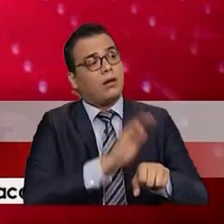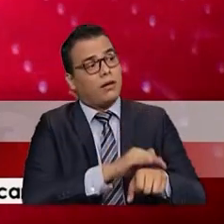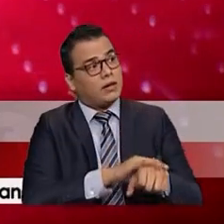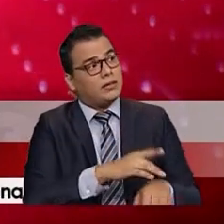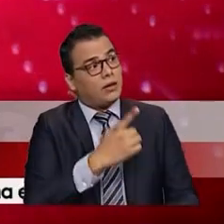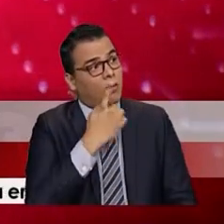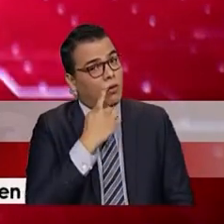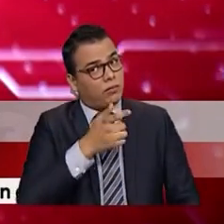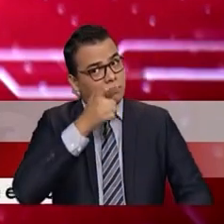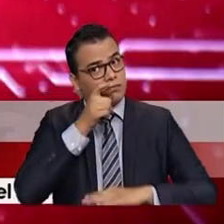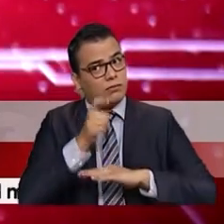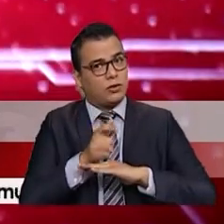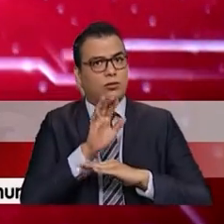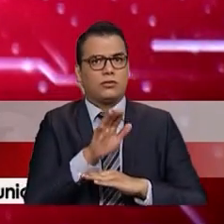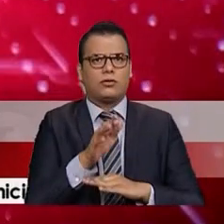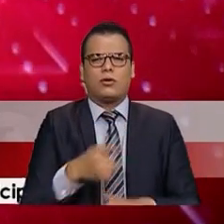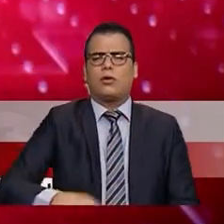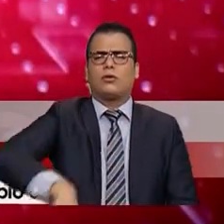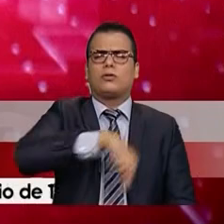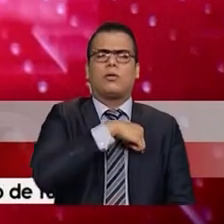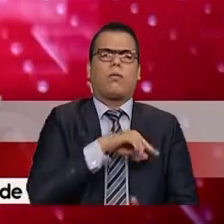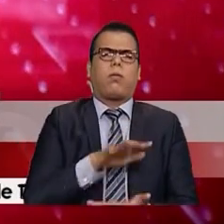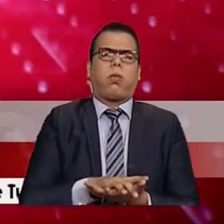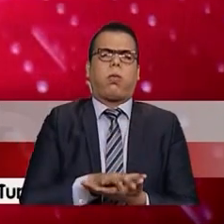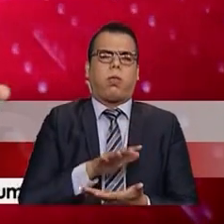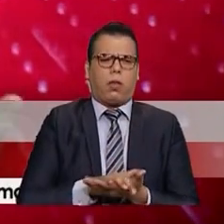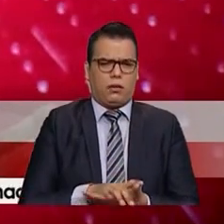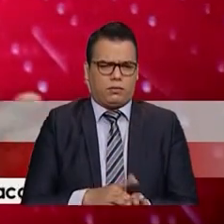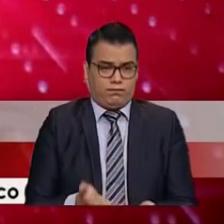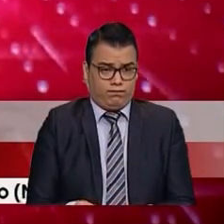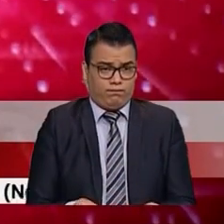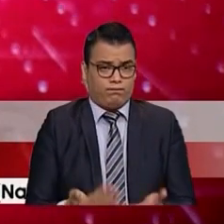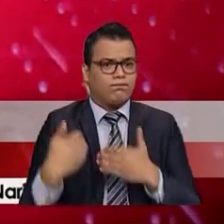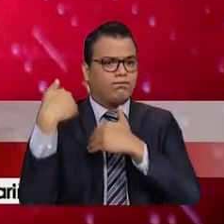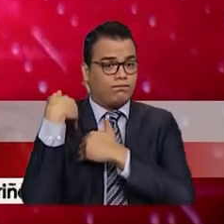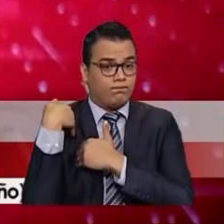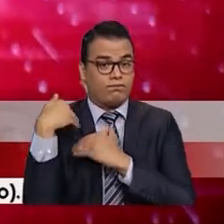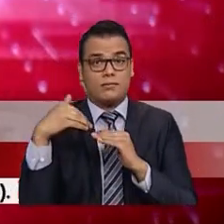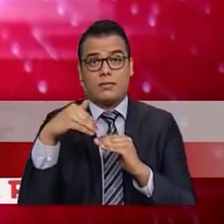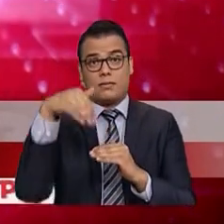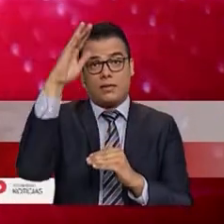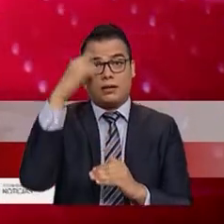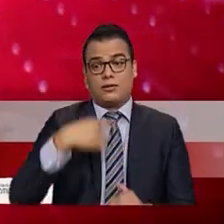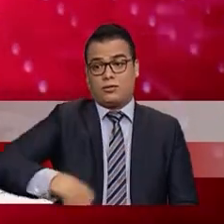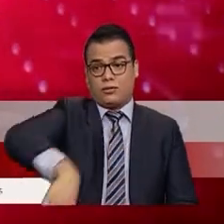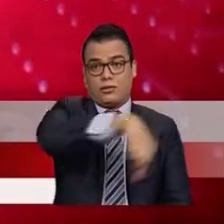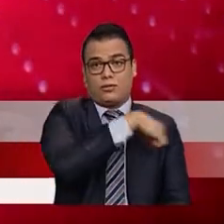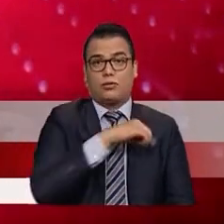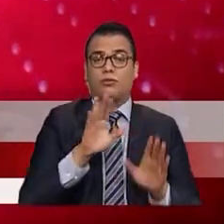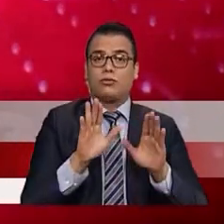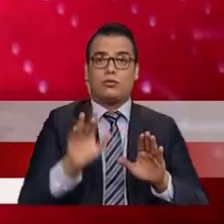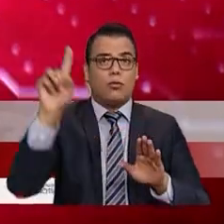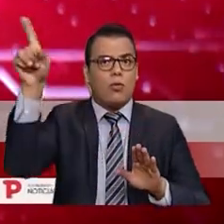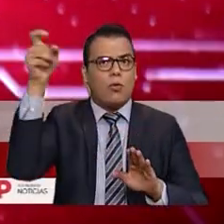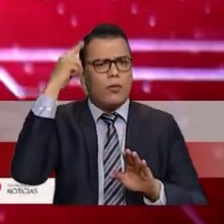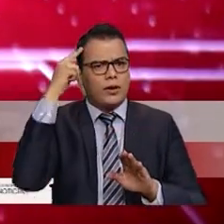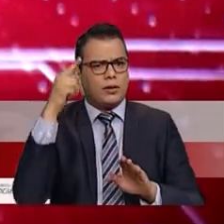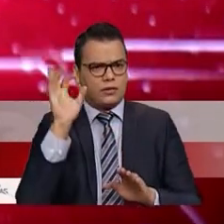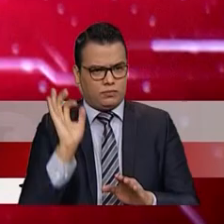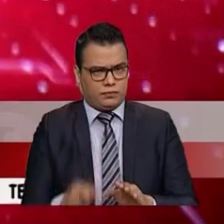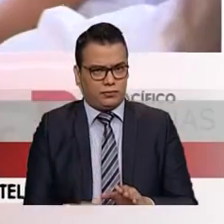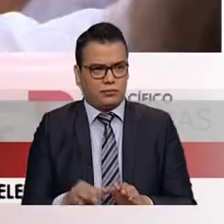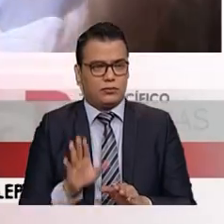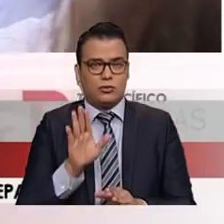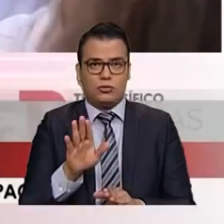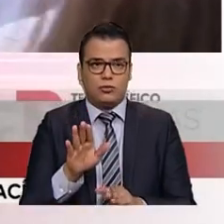nosotros si no hacemos el control político pues de verdad que es la responsabilidad mayor que tenemos o sea hace un gobierno así sea un gobierno cercano